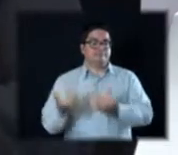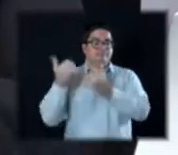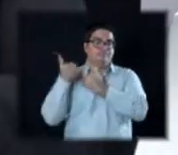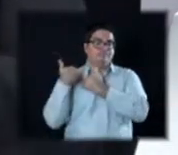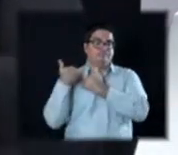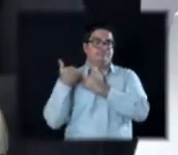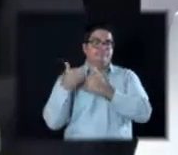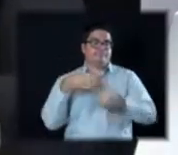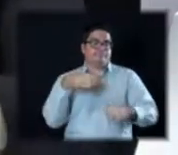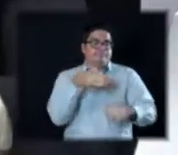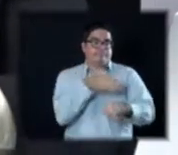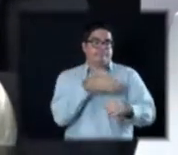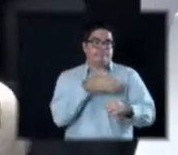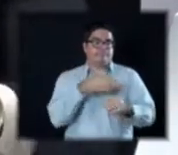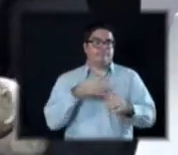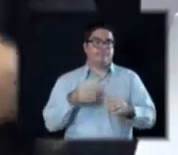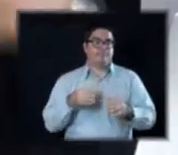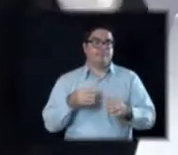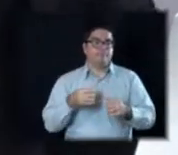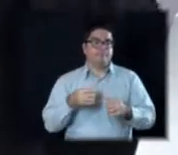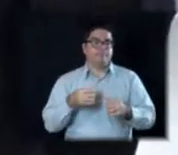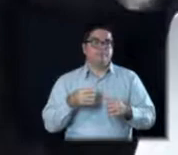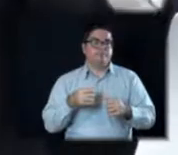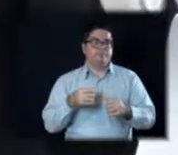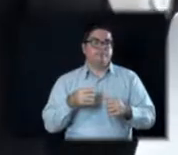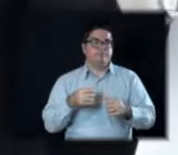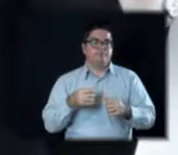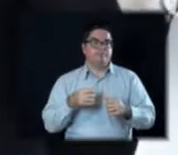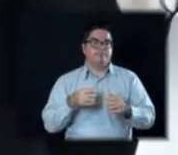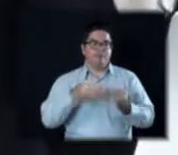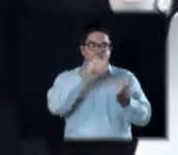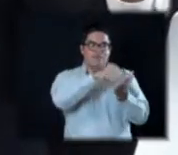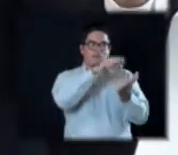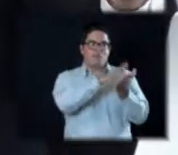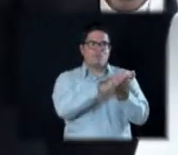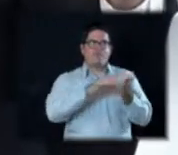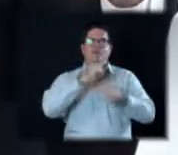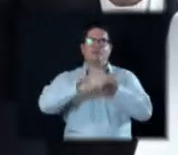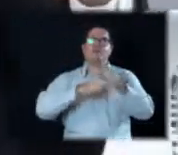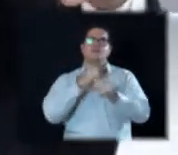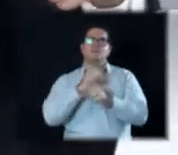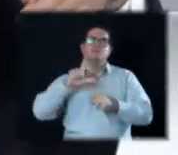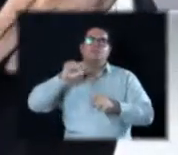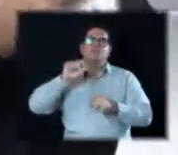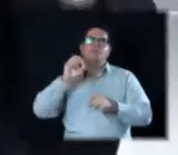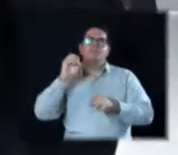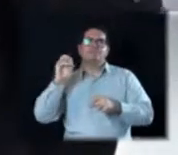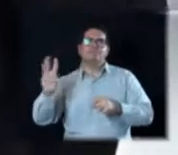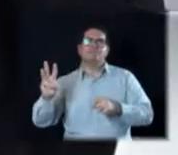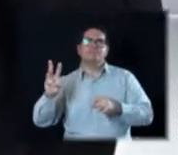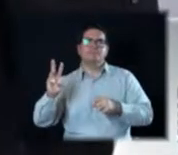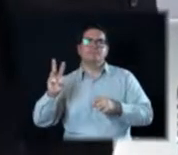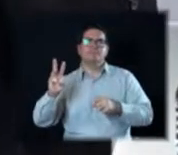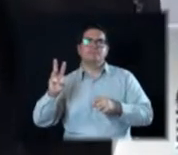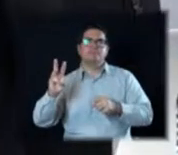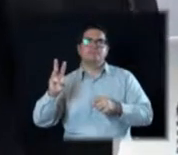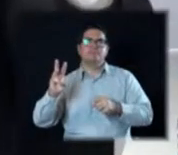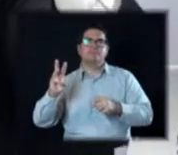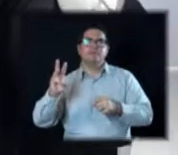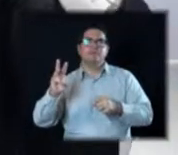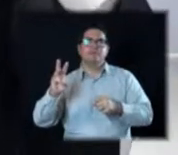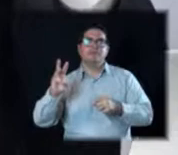libros, la autoridad legal para hacer las actualizaciones. Estaba en el 2006, hubo una reforma, una ley de